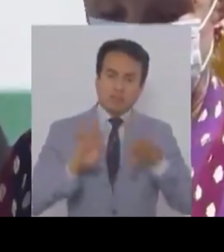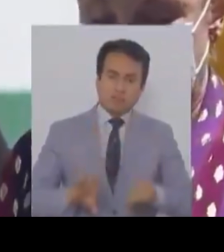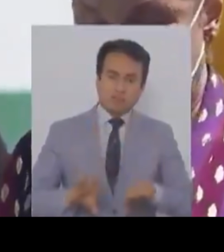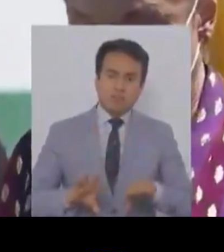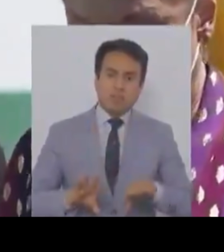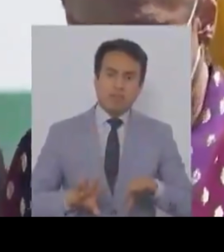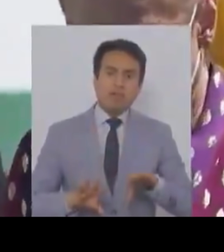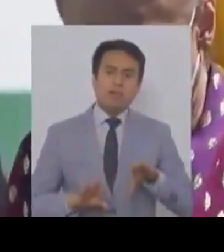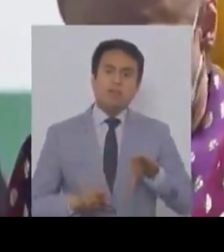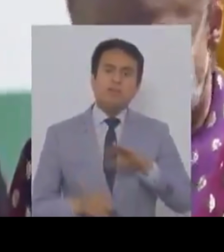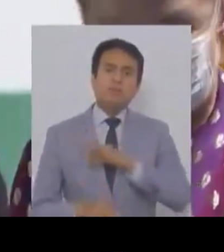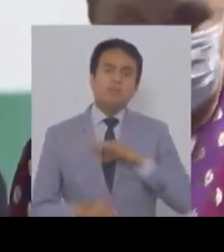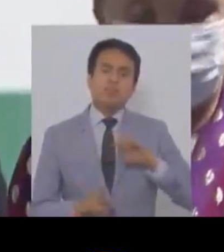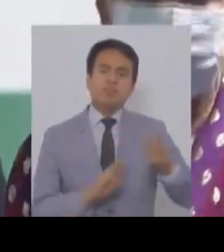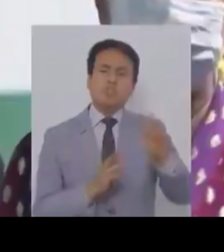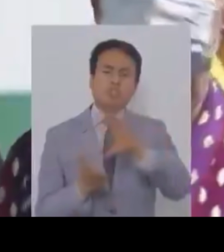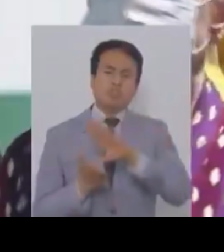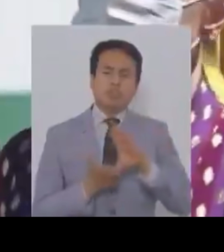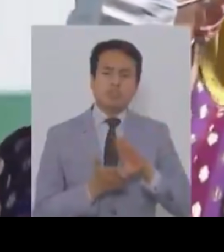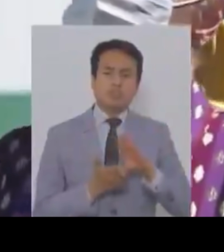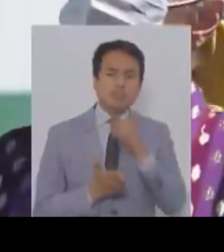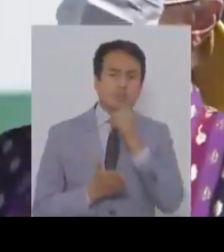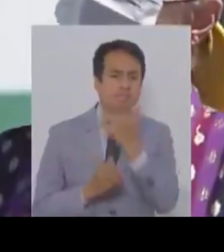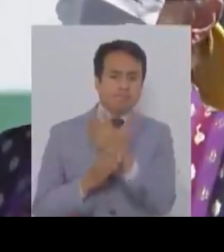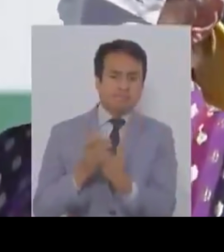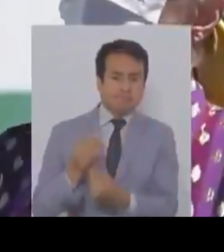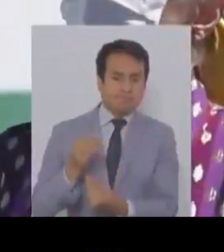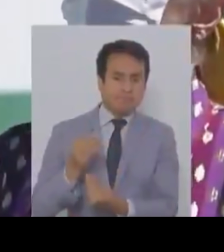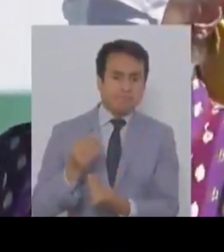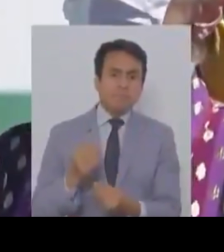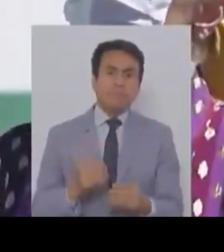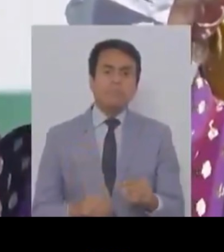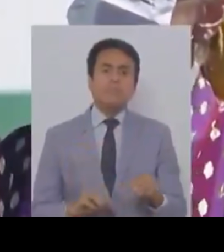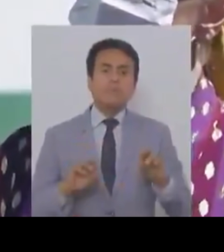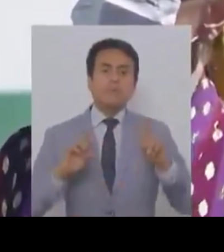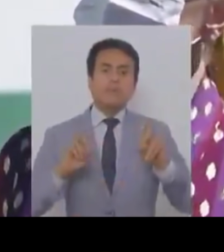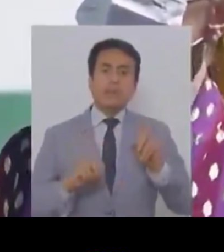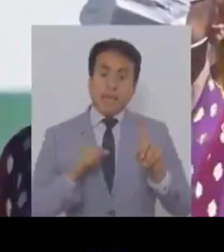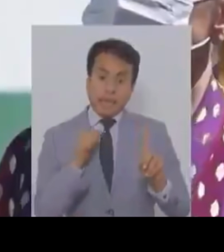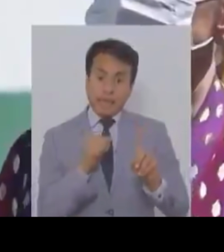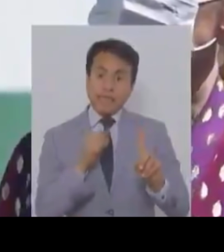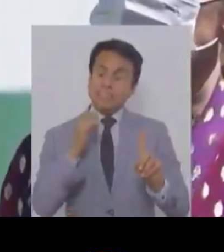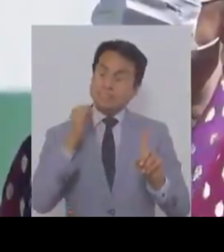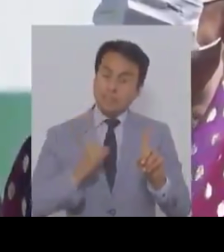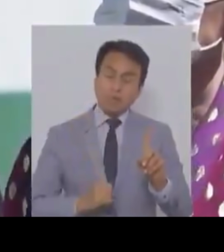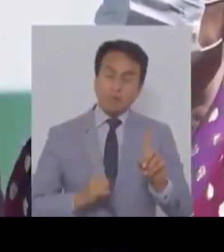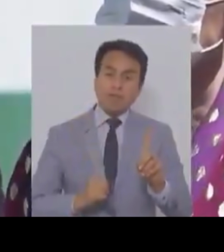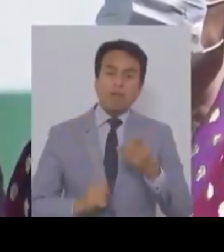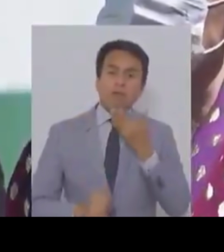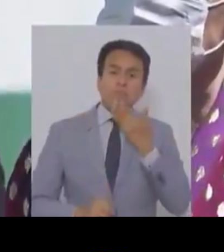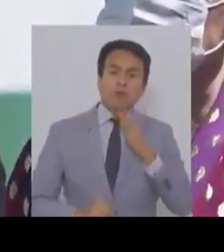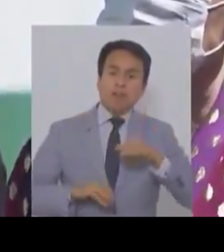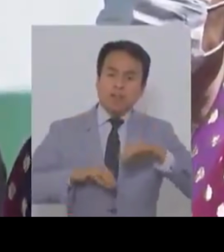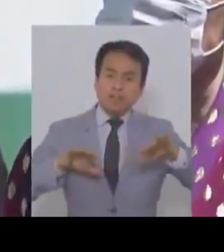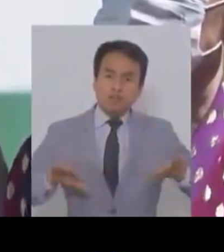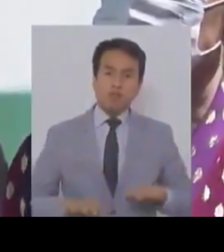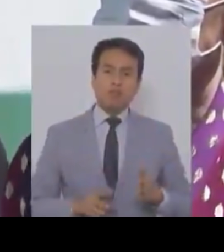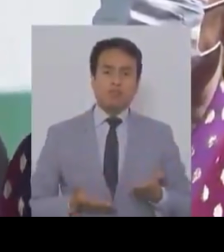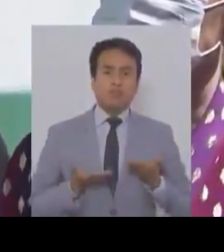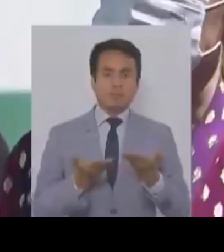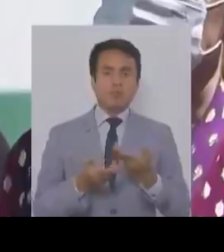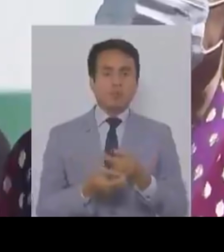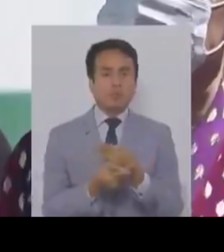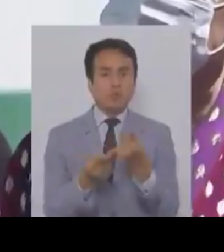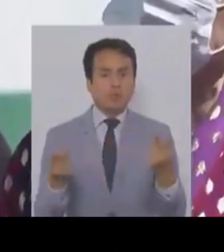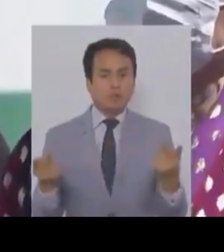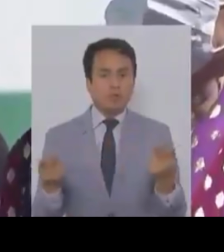cancillería para despejar toda duda él siempre ha dedicado sus mejores esfuerzos al servicio